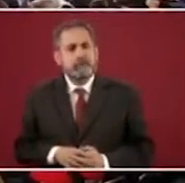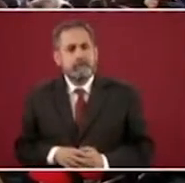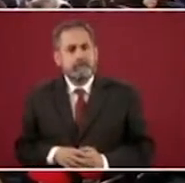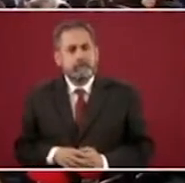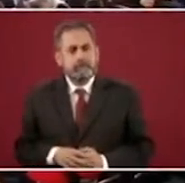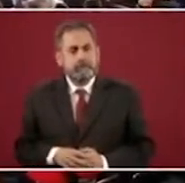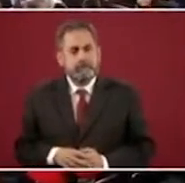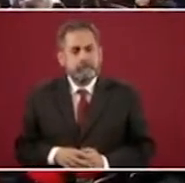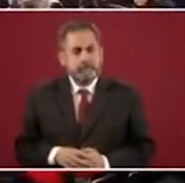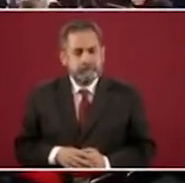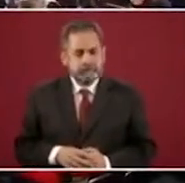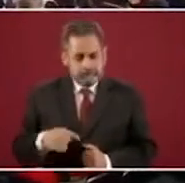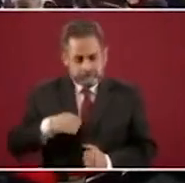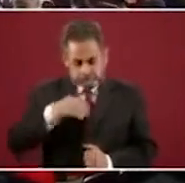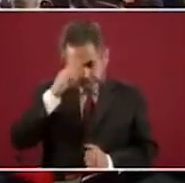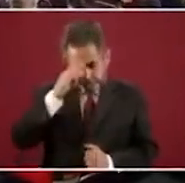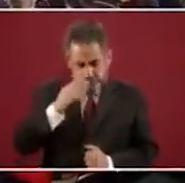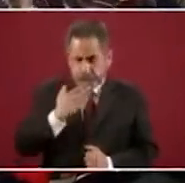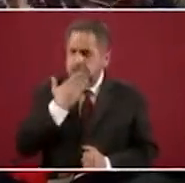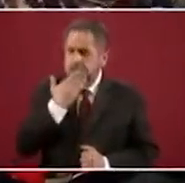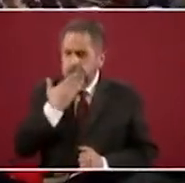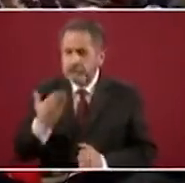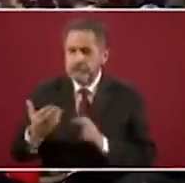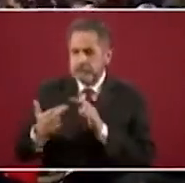nuestra relación